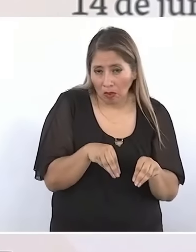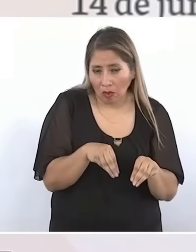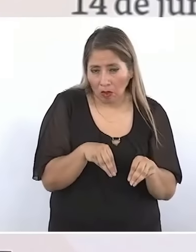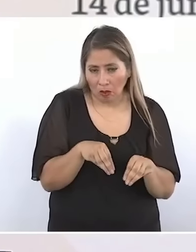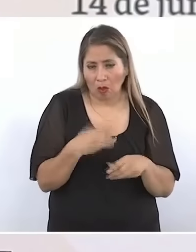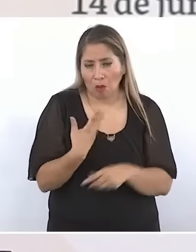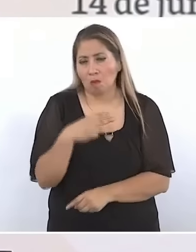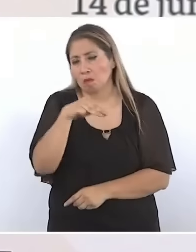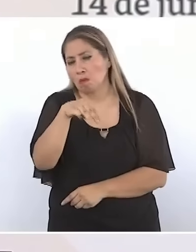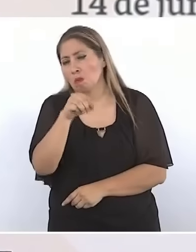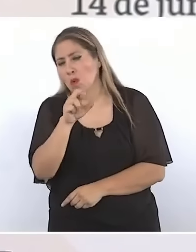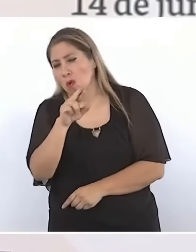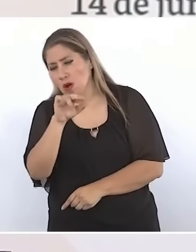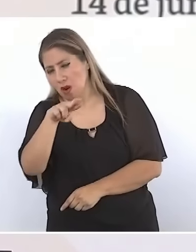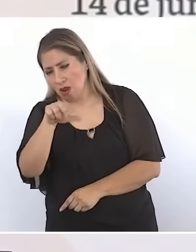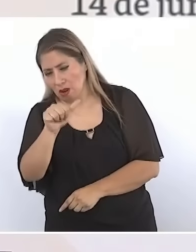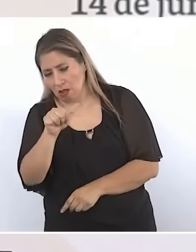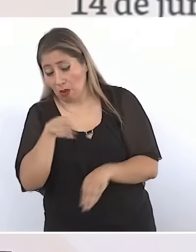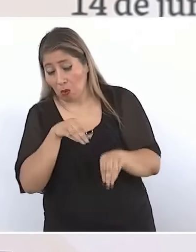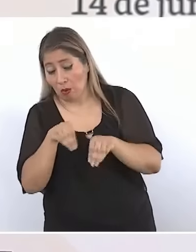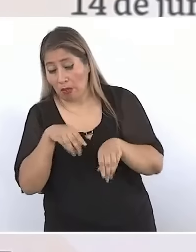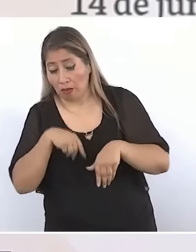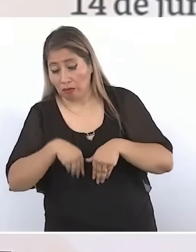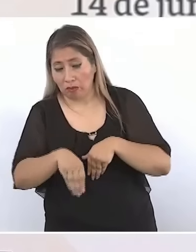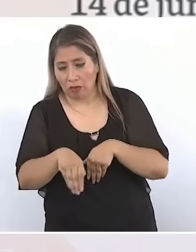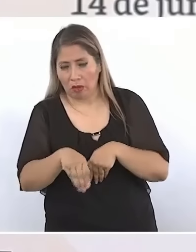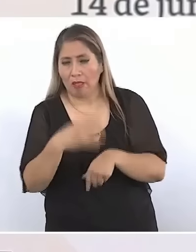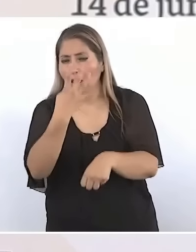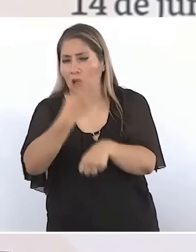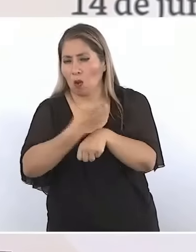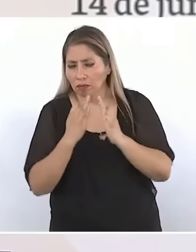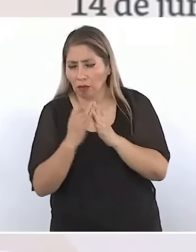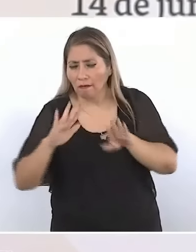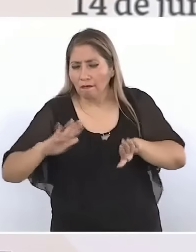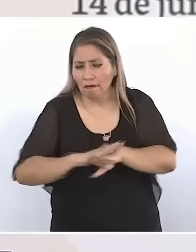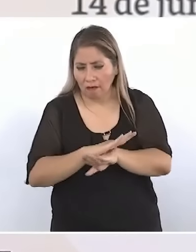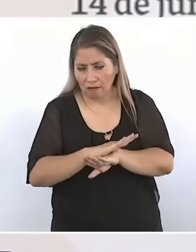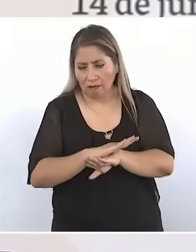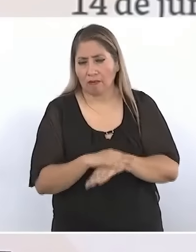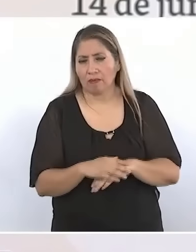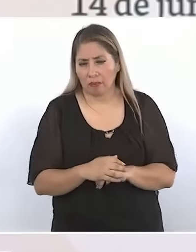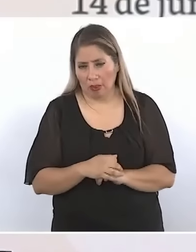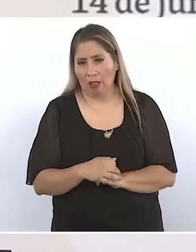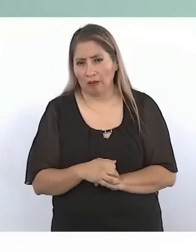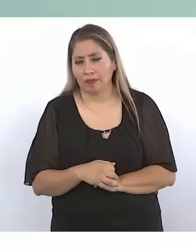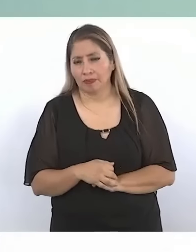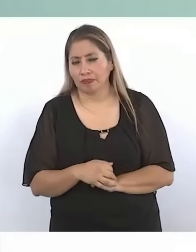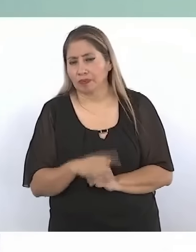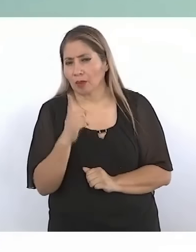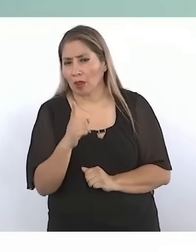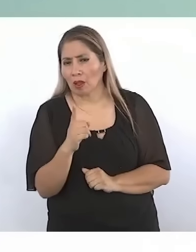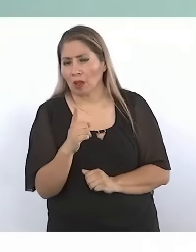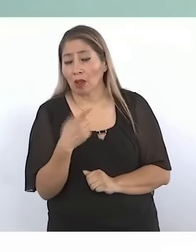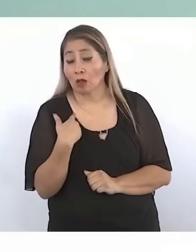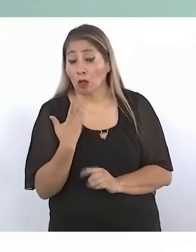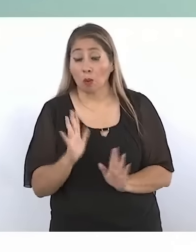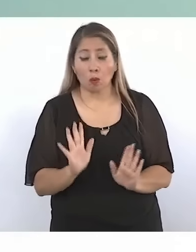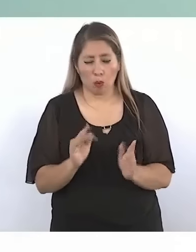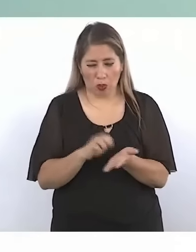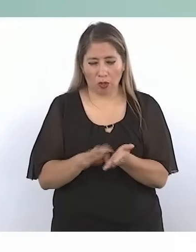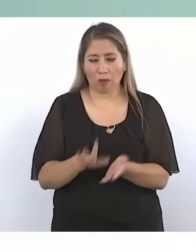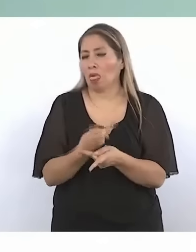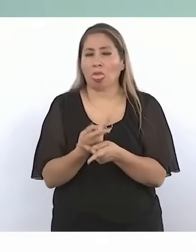llegamos a la presidencia de la República, el de la Cuarta Transformación. Significa no tolerar la